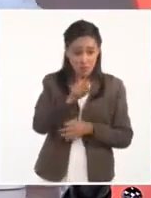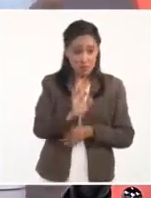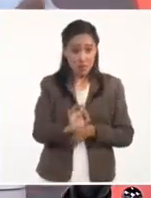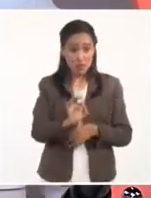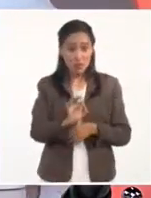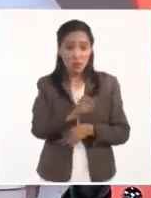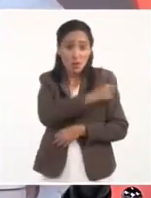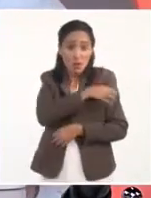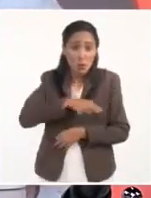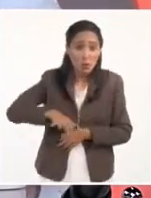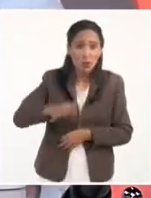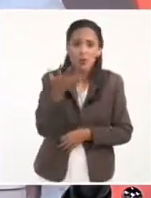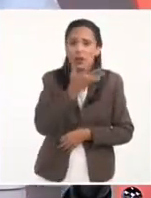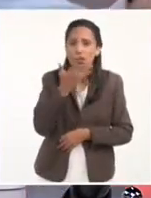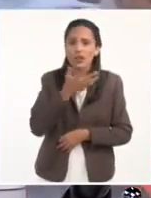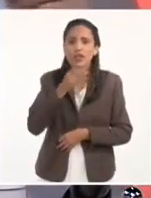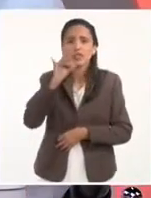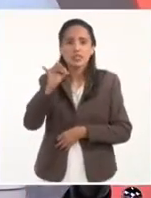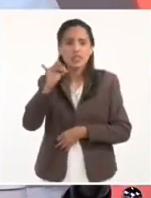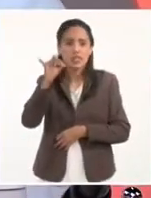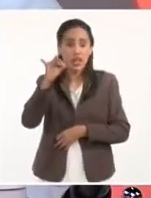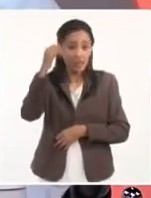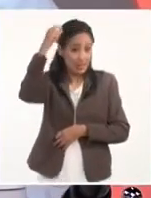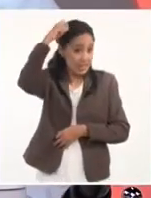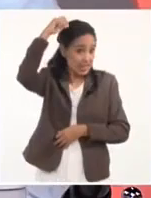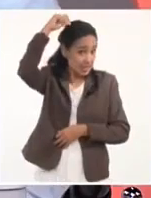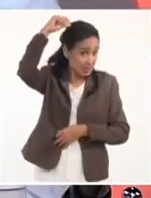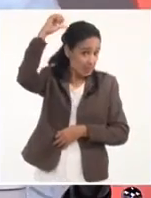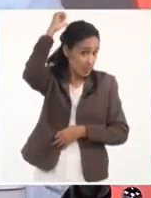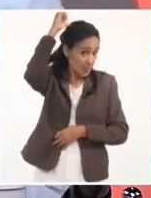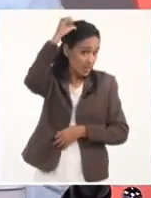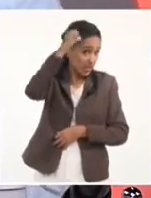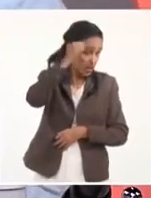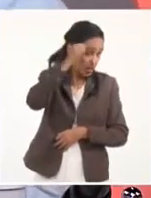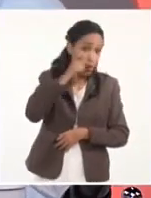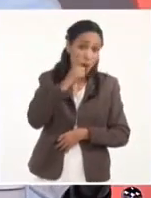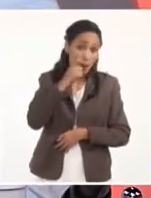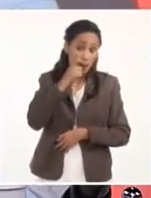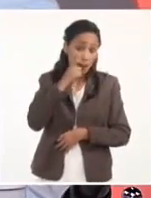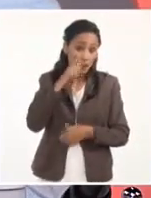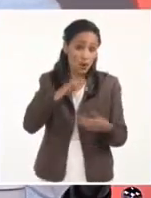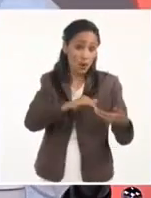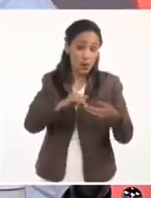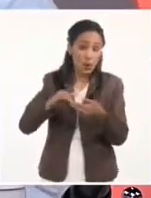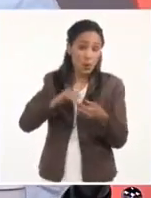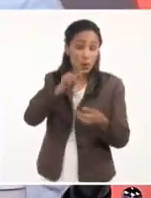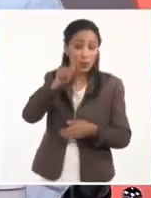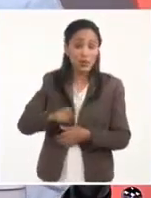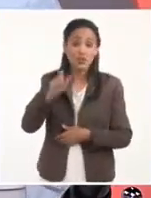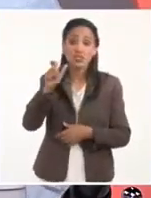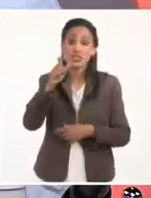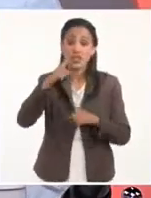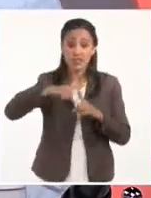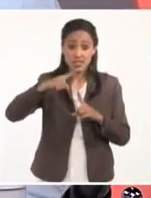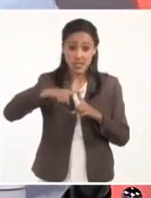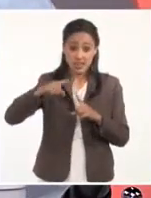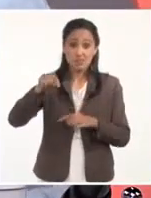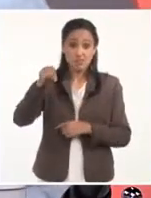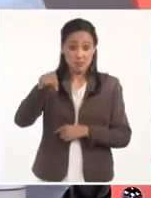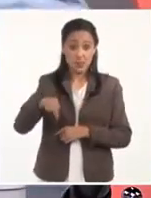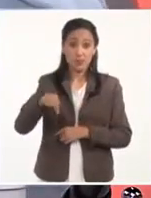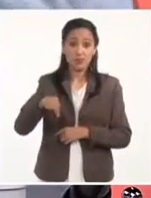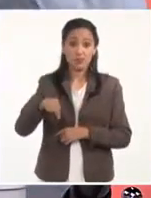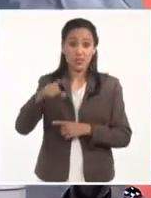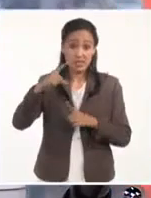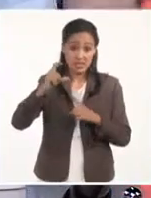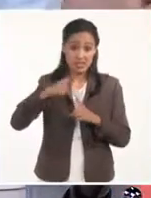quién va a condenar a los siete puntos que tiene en la cabeza o freddie todo compañeros es decir quién va a condenar los cócteles mólotov que hemos visto en la entonces si vas a